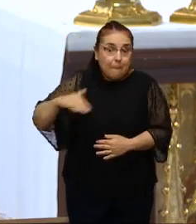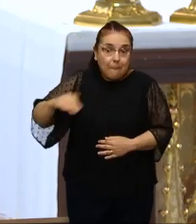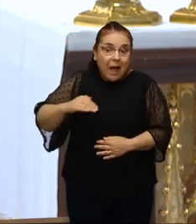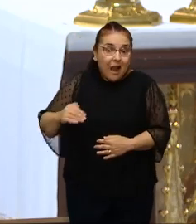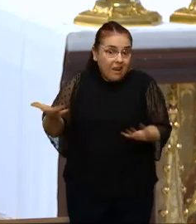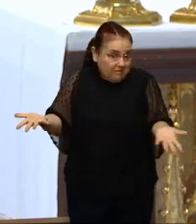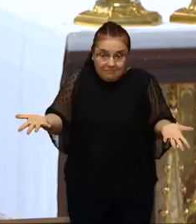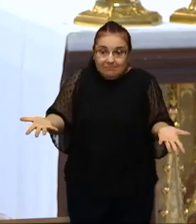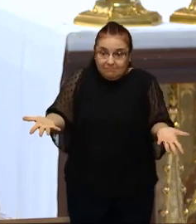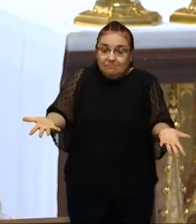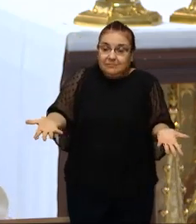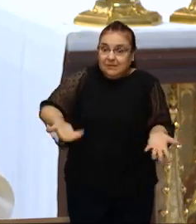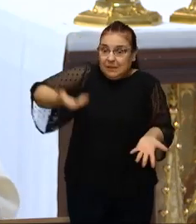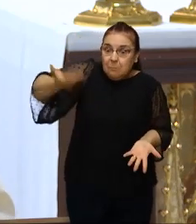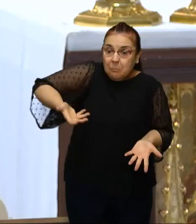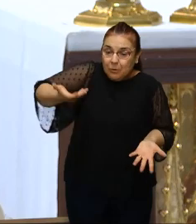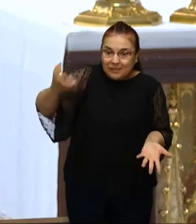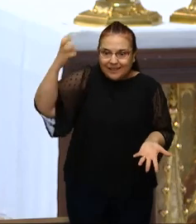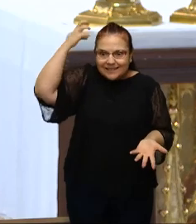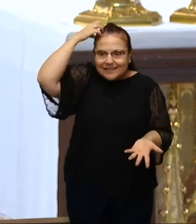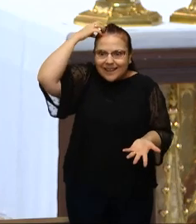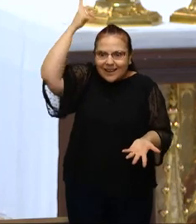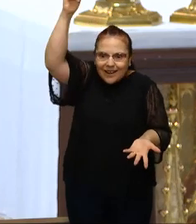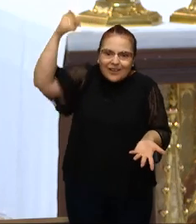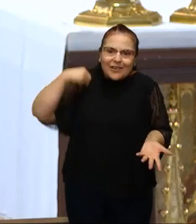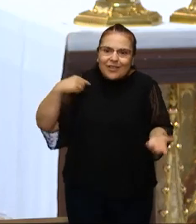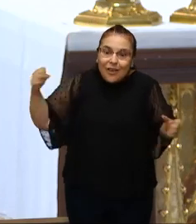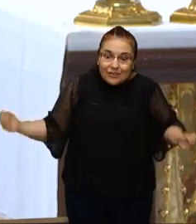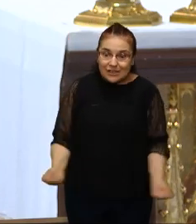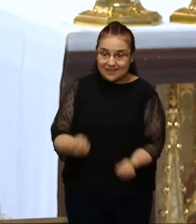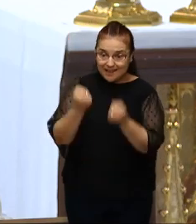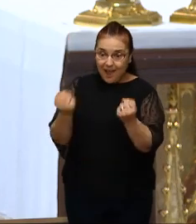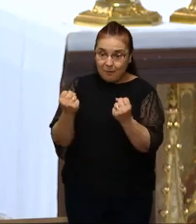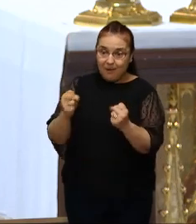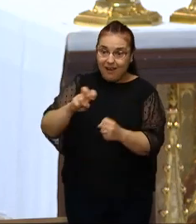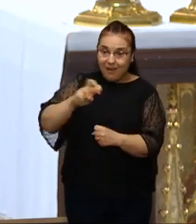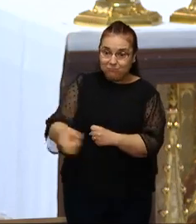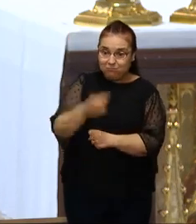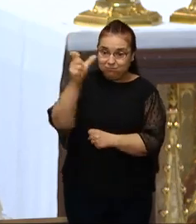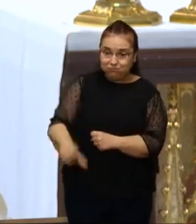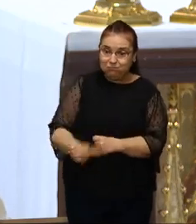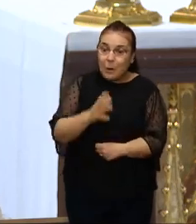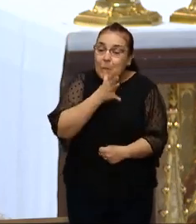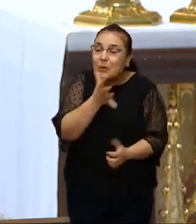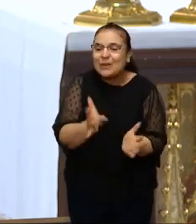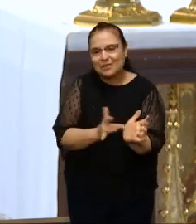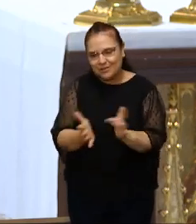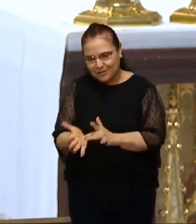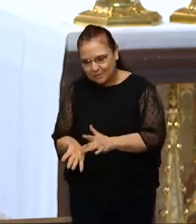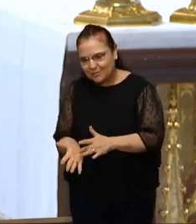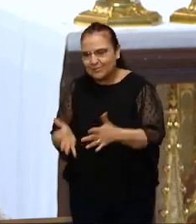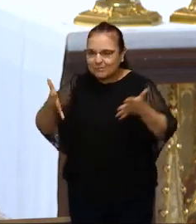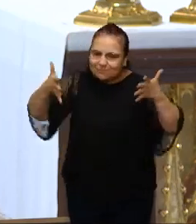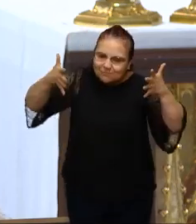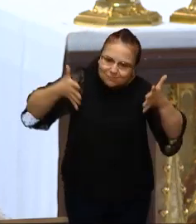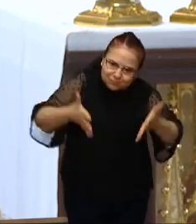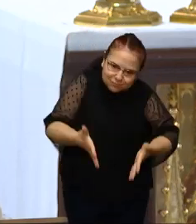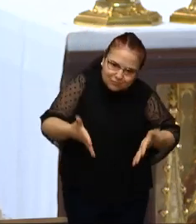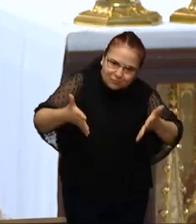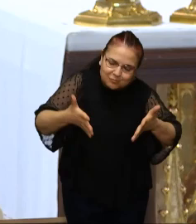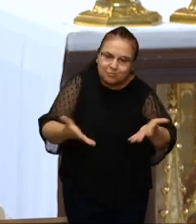el reino de Dios, lo importante es salvar a la otra persona. Por eso Jesús se pone en esta clave